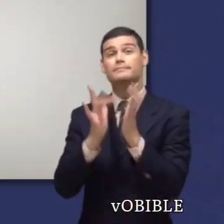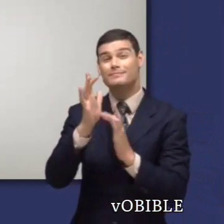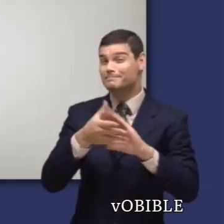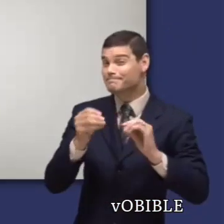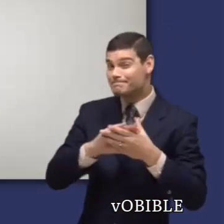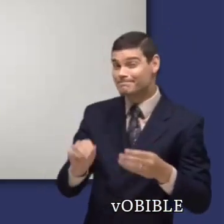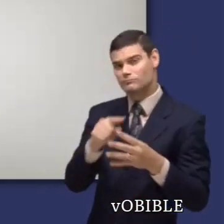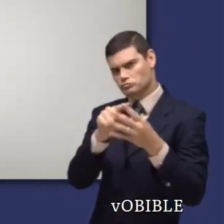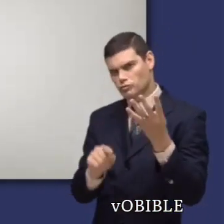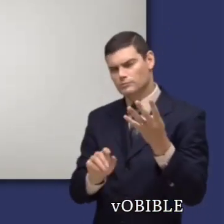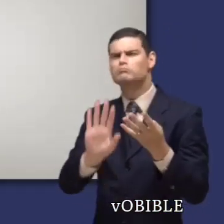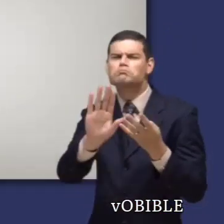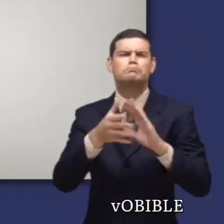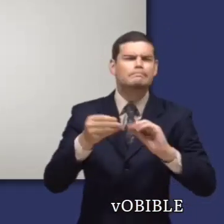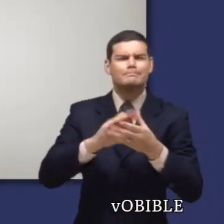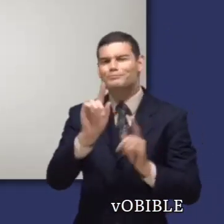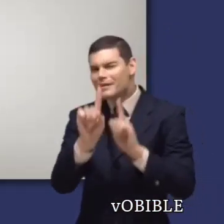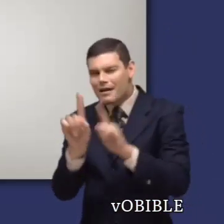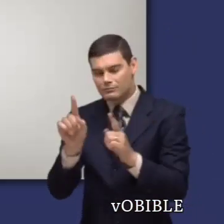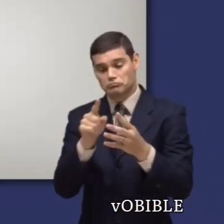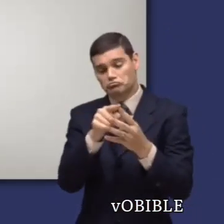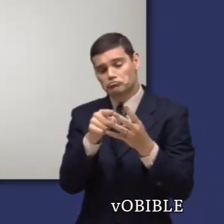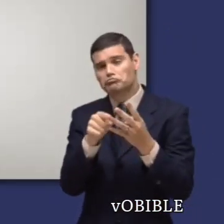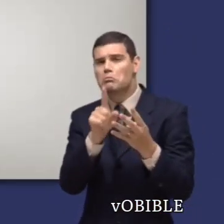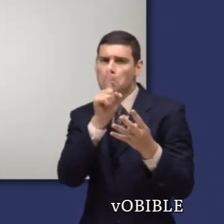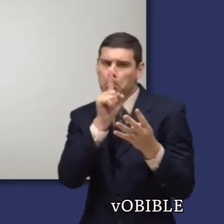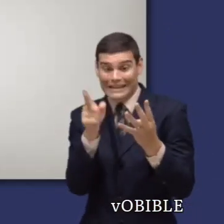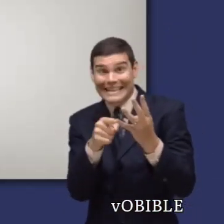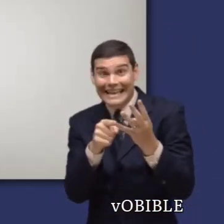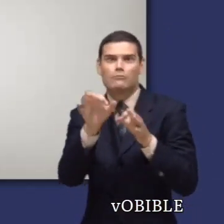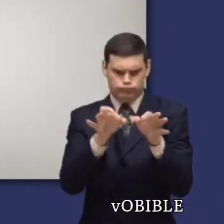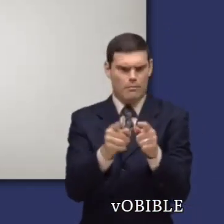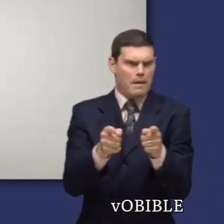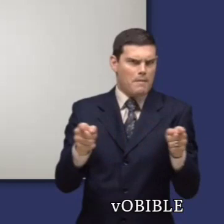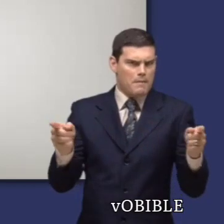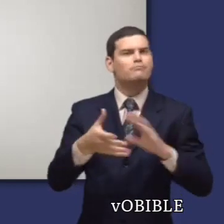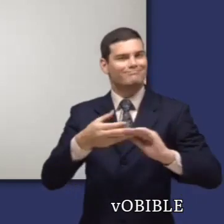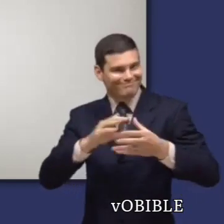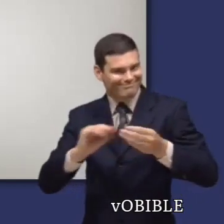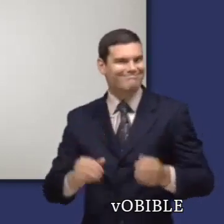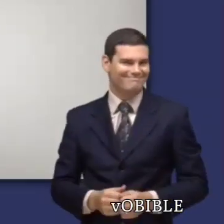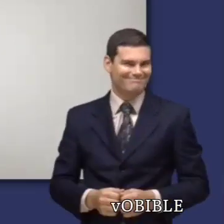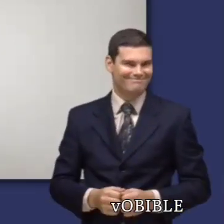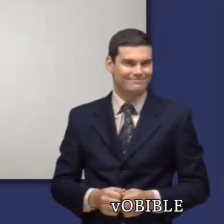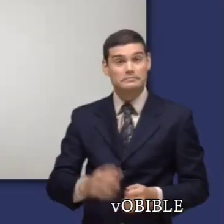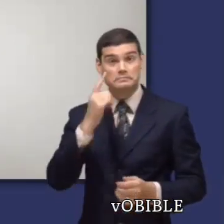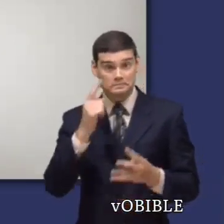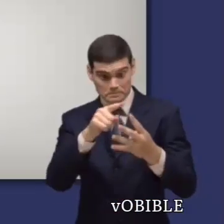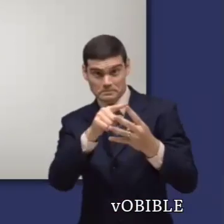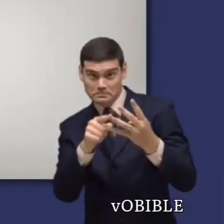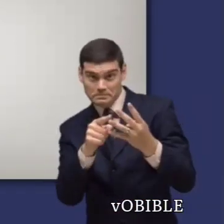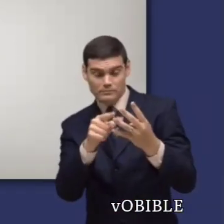Se calcula que el 92% del libro contiene información que no aparece en los demás evangelios.